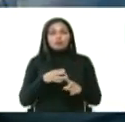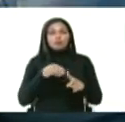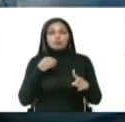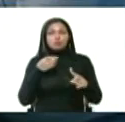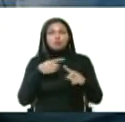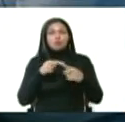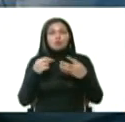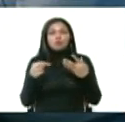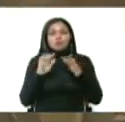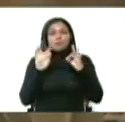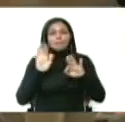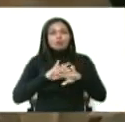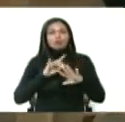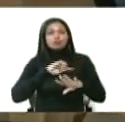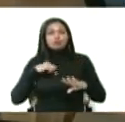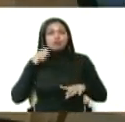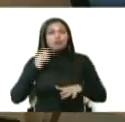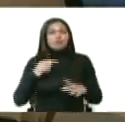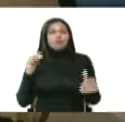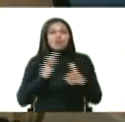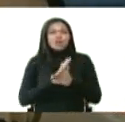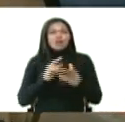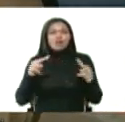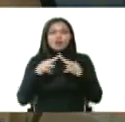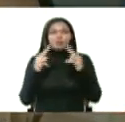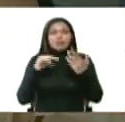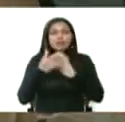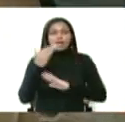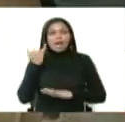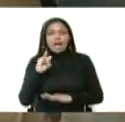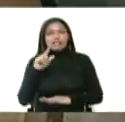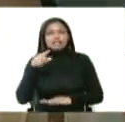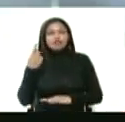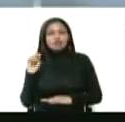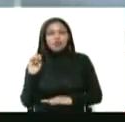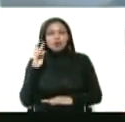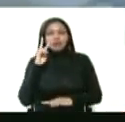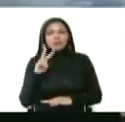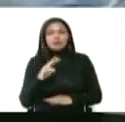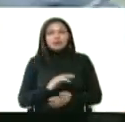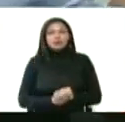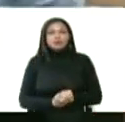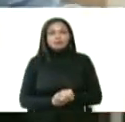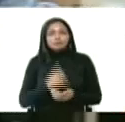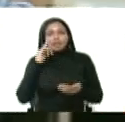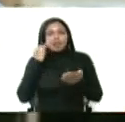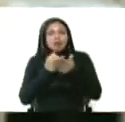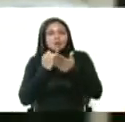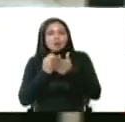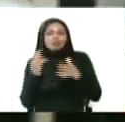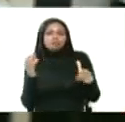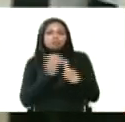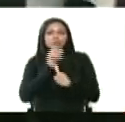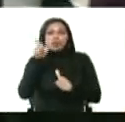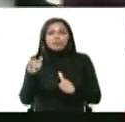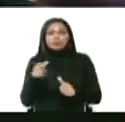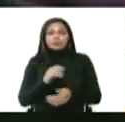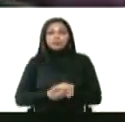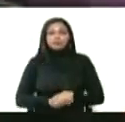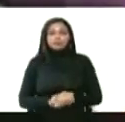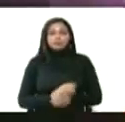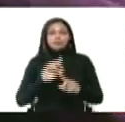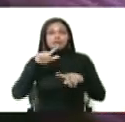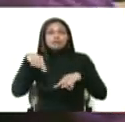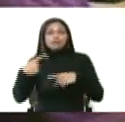ácidos nucleicos, porque nosotros tenemos que determinar que haya material genético en la muestra tomada del paciente. Luego